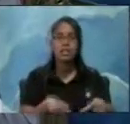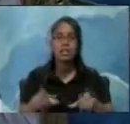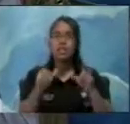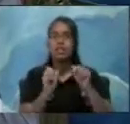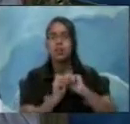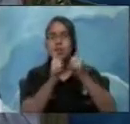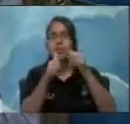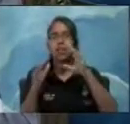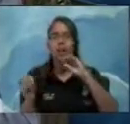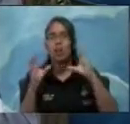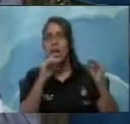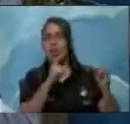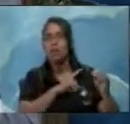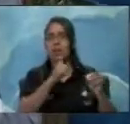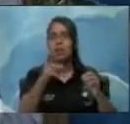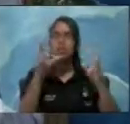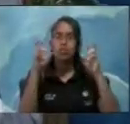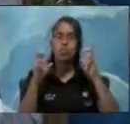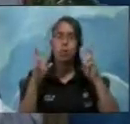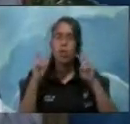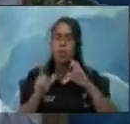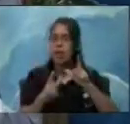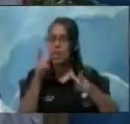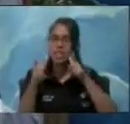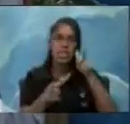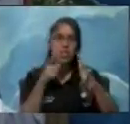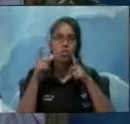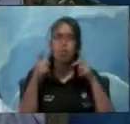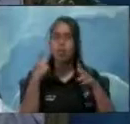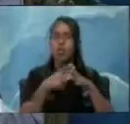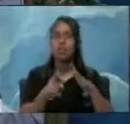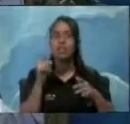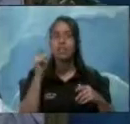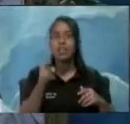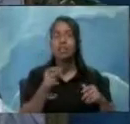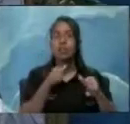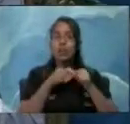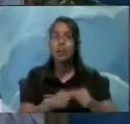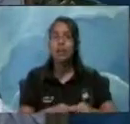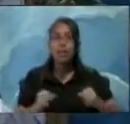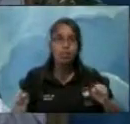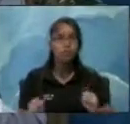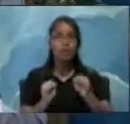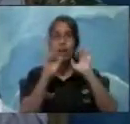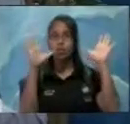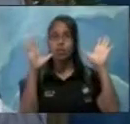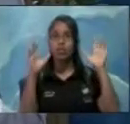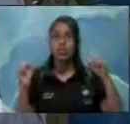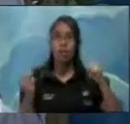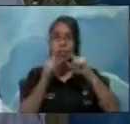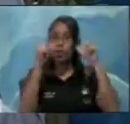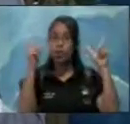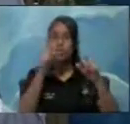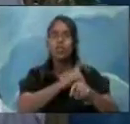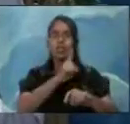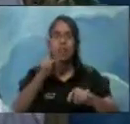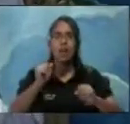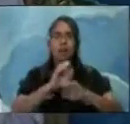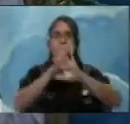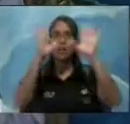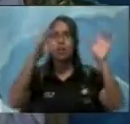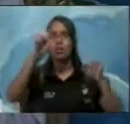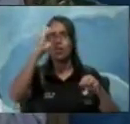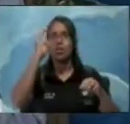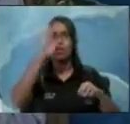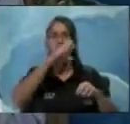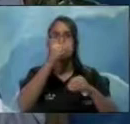empezaron a hablar en en nuevas lenguas en otras lenguas y ellos quedaron atónitos atónitos de la maravilla que Dios